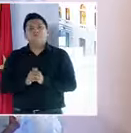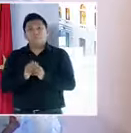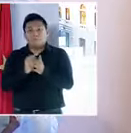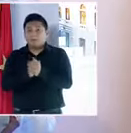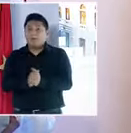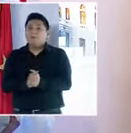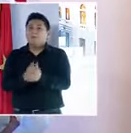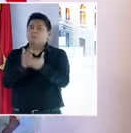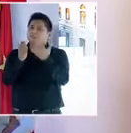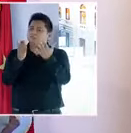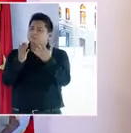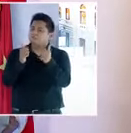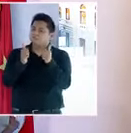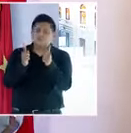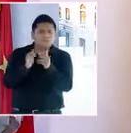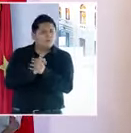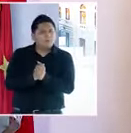saludo afectuoso